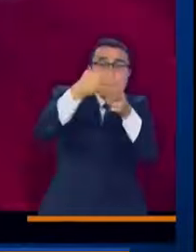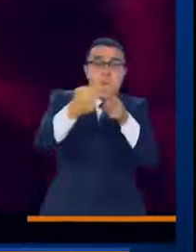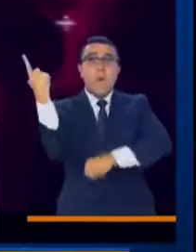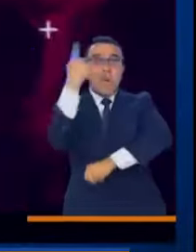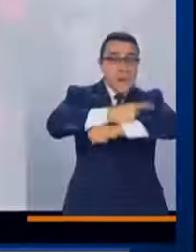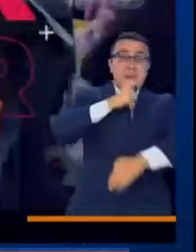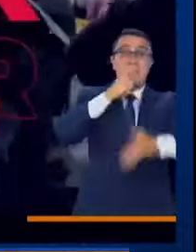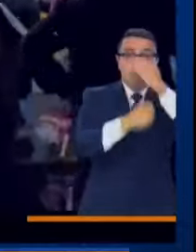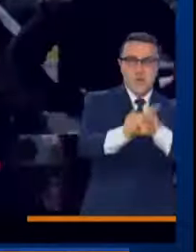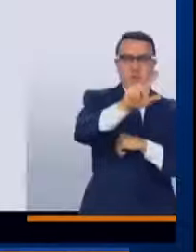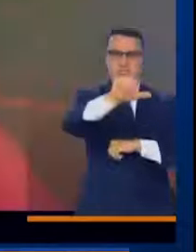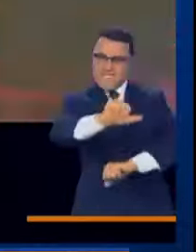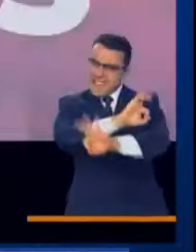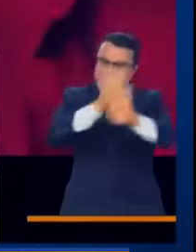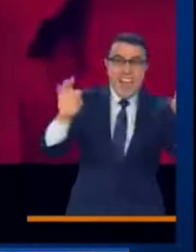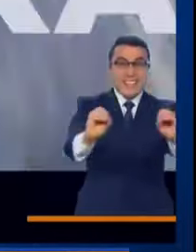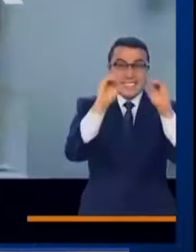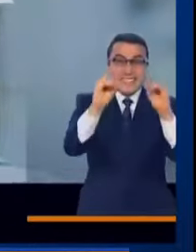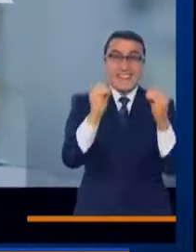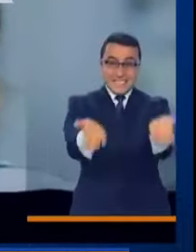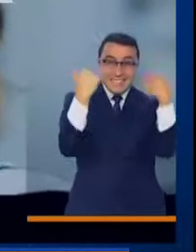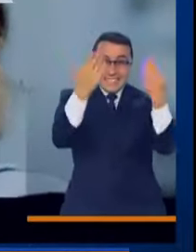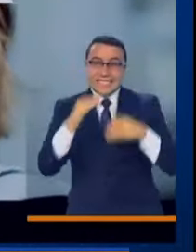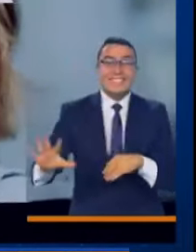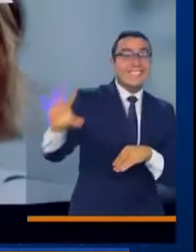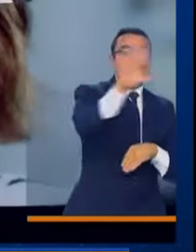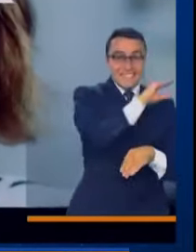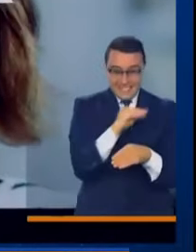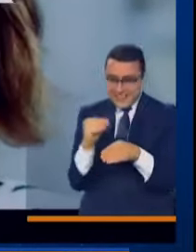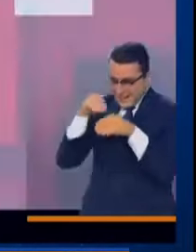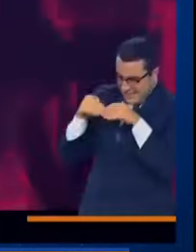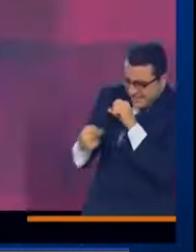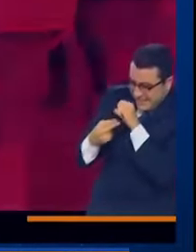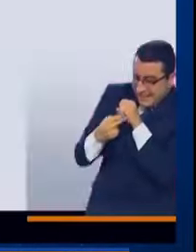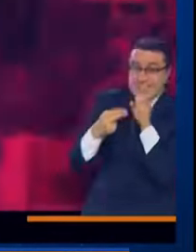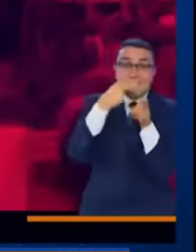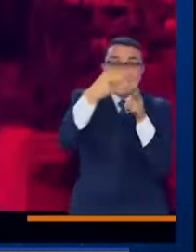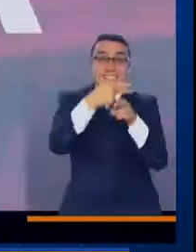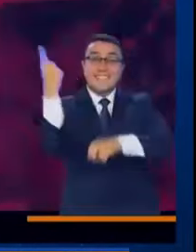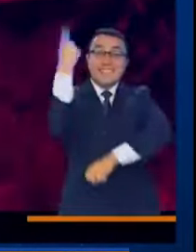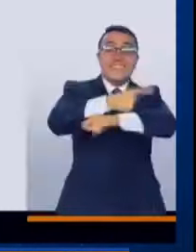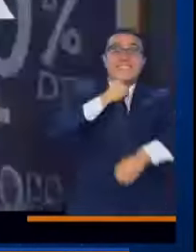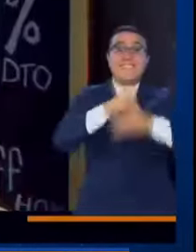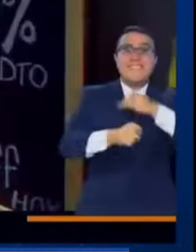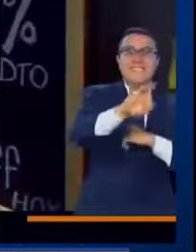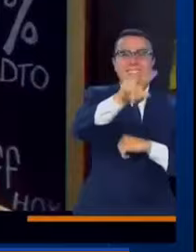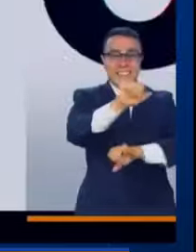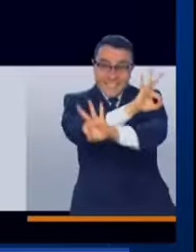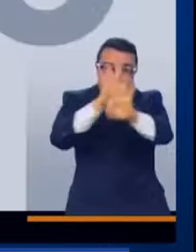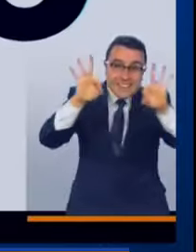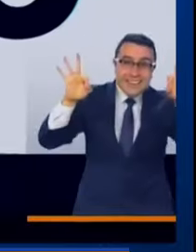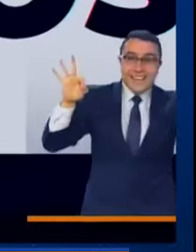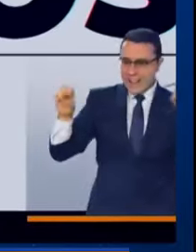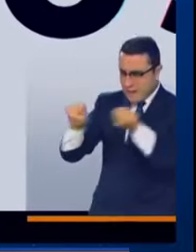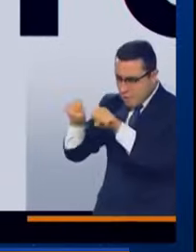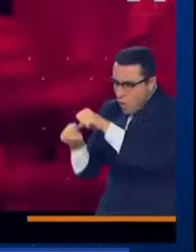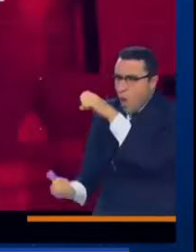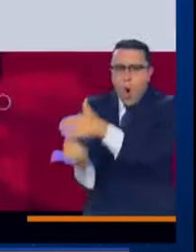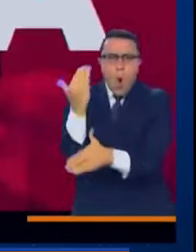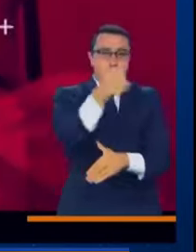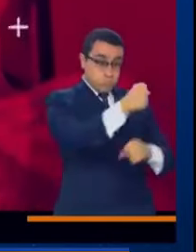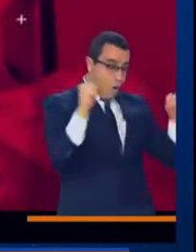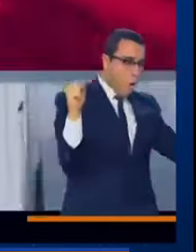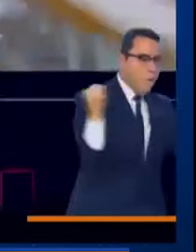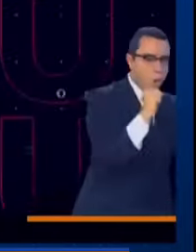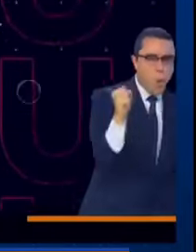2021 se vendieron más de 31 billones de pesos y fue más lo que recaudó el Estado con los productos que no estaban